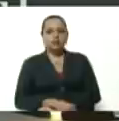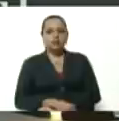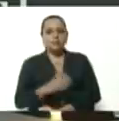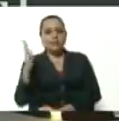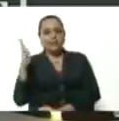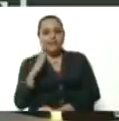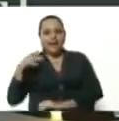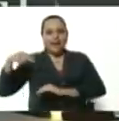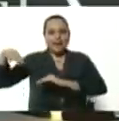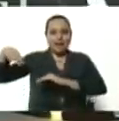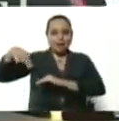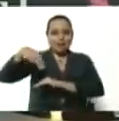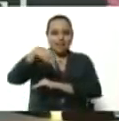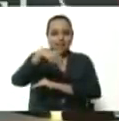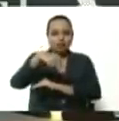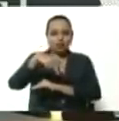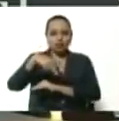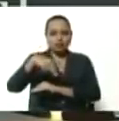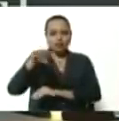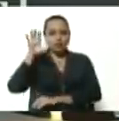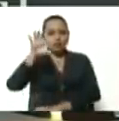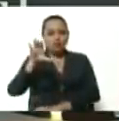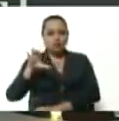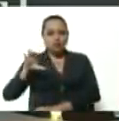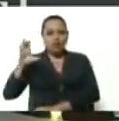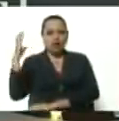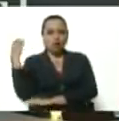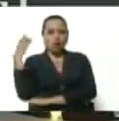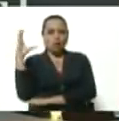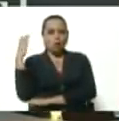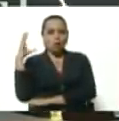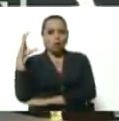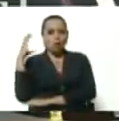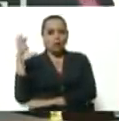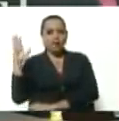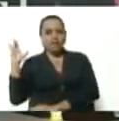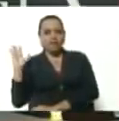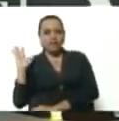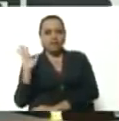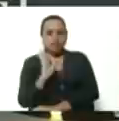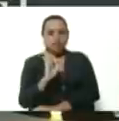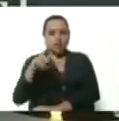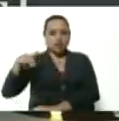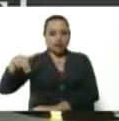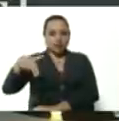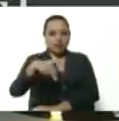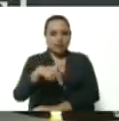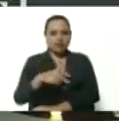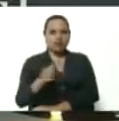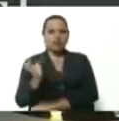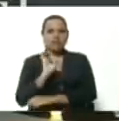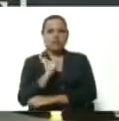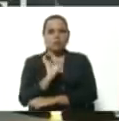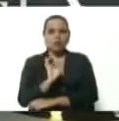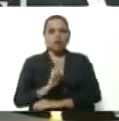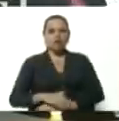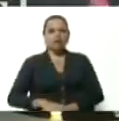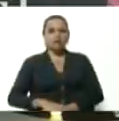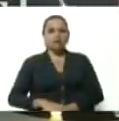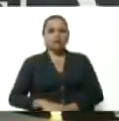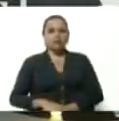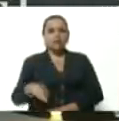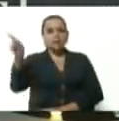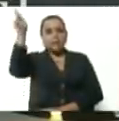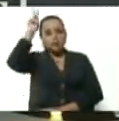caminando desde Bogotá, desde Cali y Medellín, venía caminando y llegó a Venezuela desde Quito, Guayaquil, desde